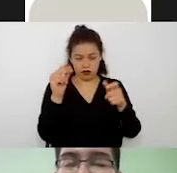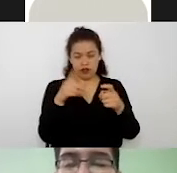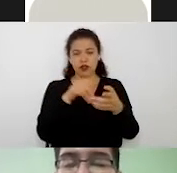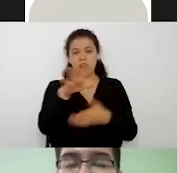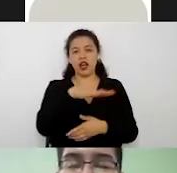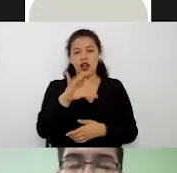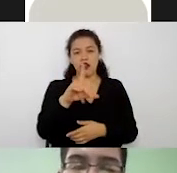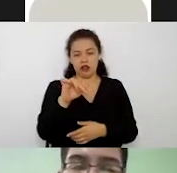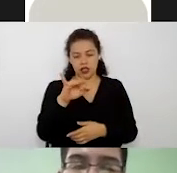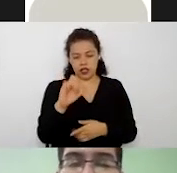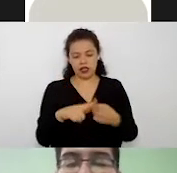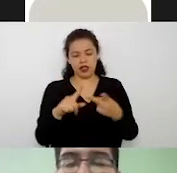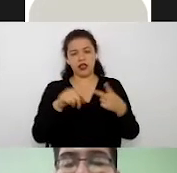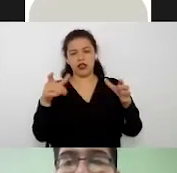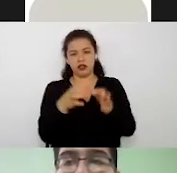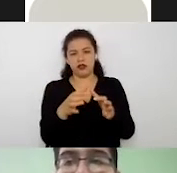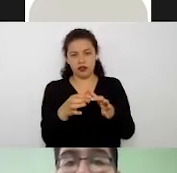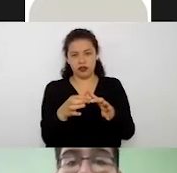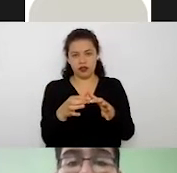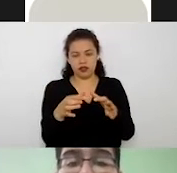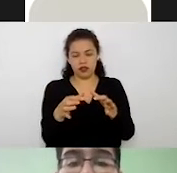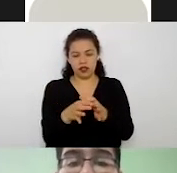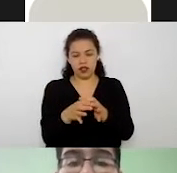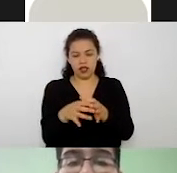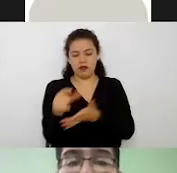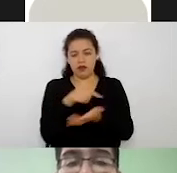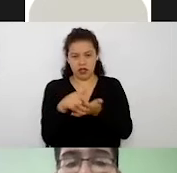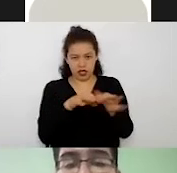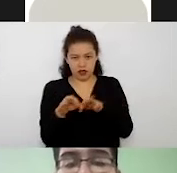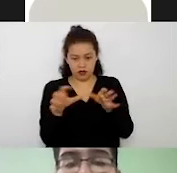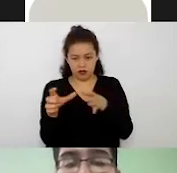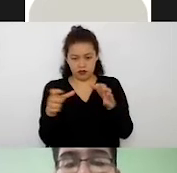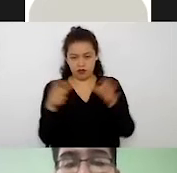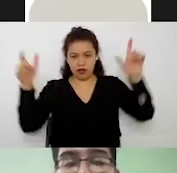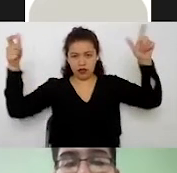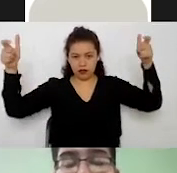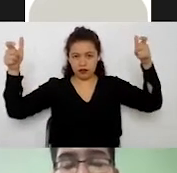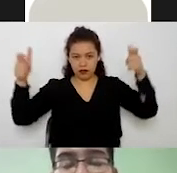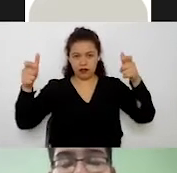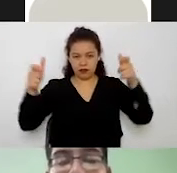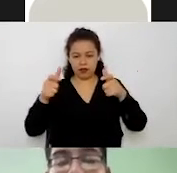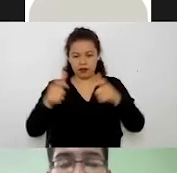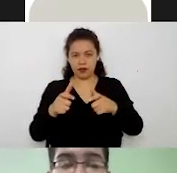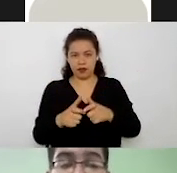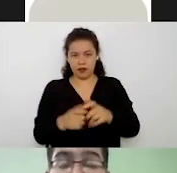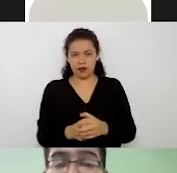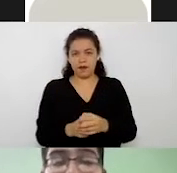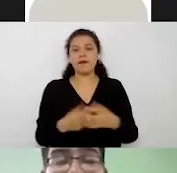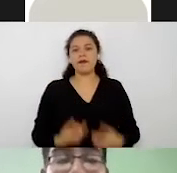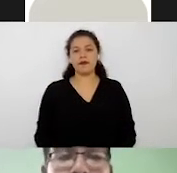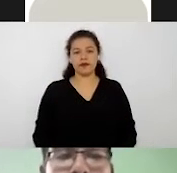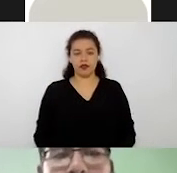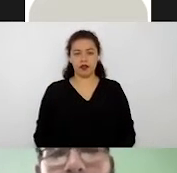y ya no una colonia, sino nada más mi centro de trabajo. Entonces, es eso, a pesar de que